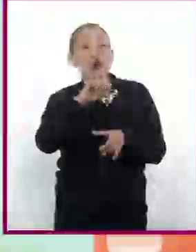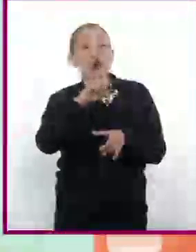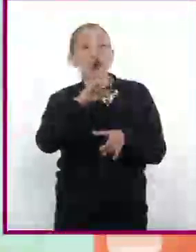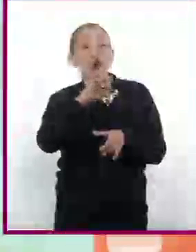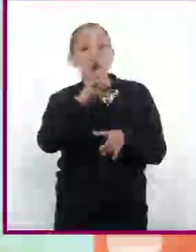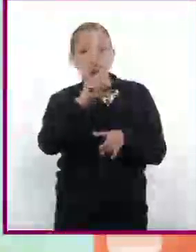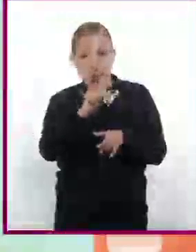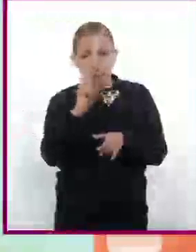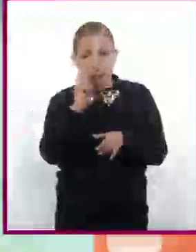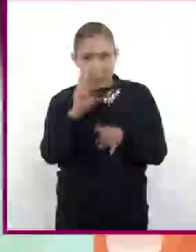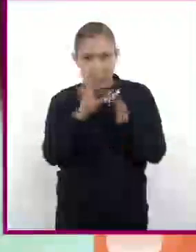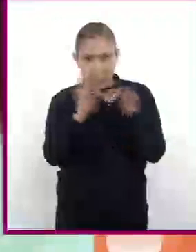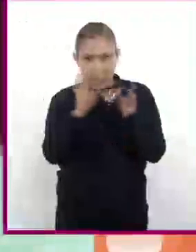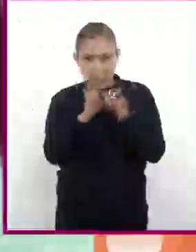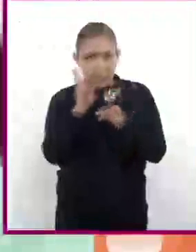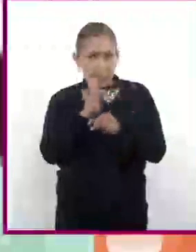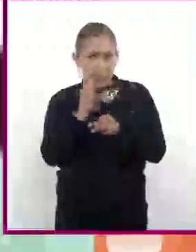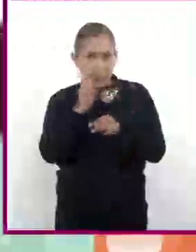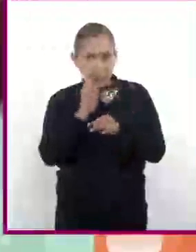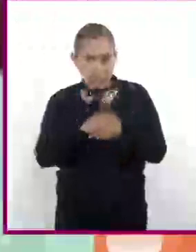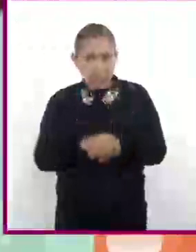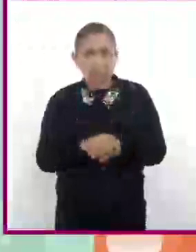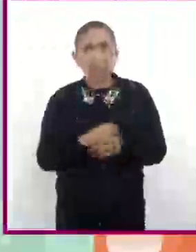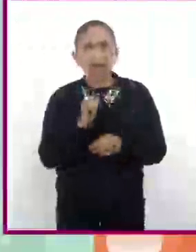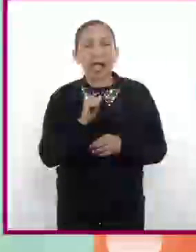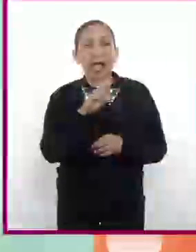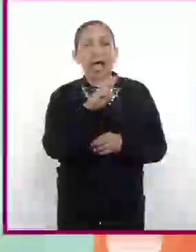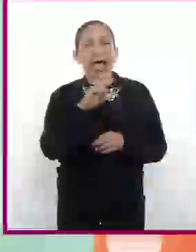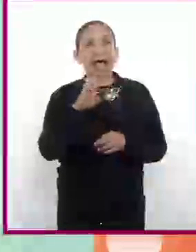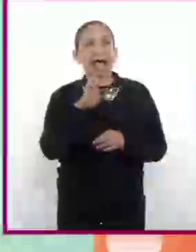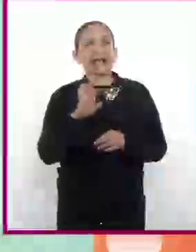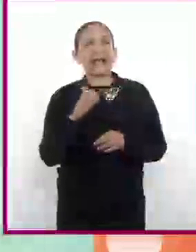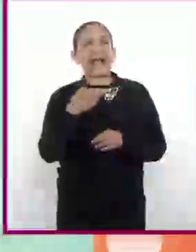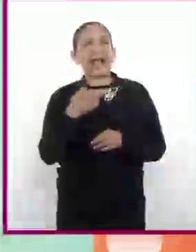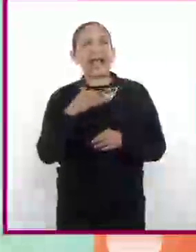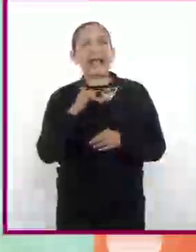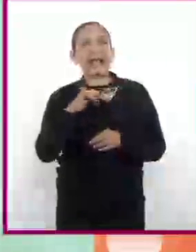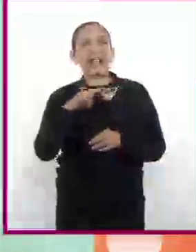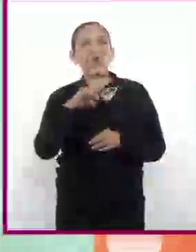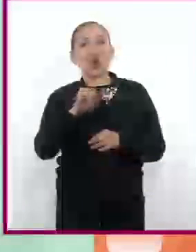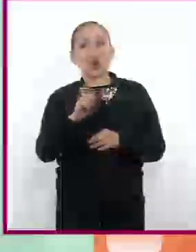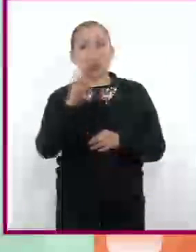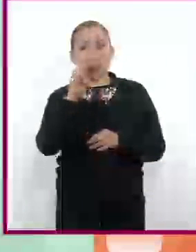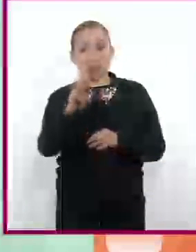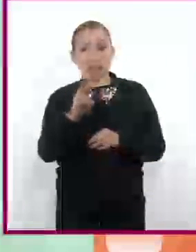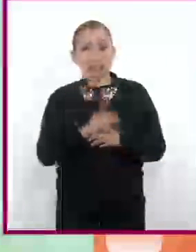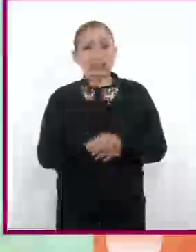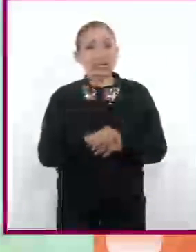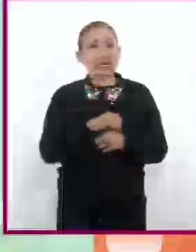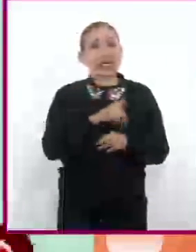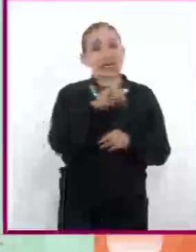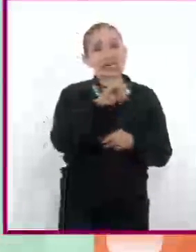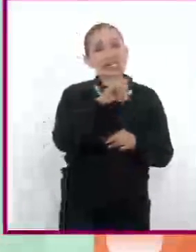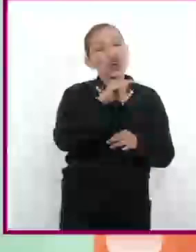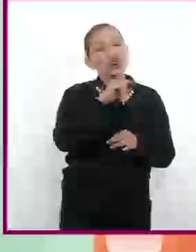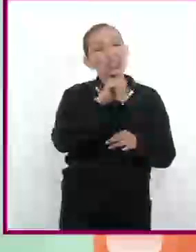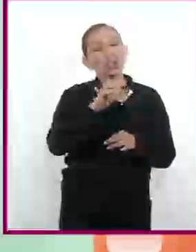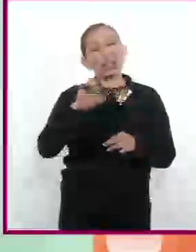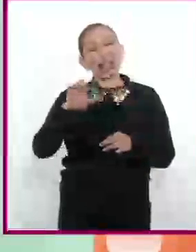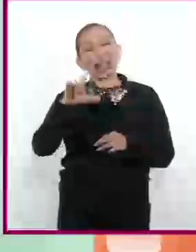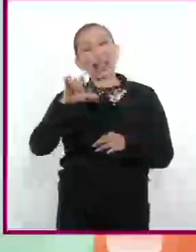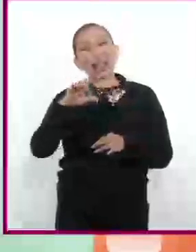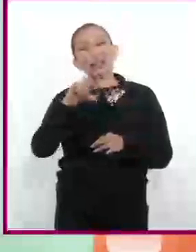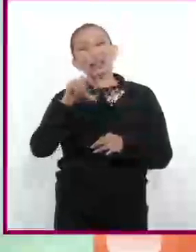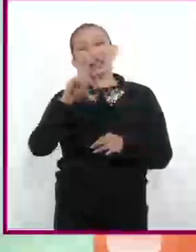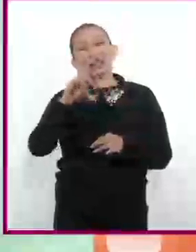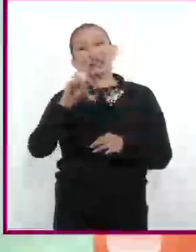Para explicar sus observaciones experimentales, Arrhenius postuló la teoría de la disociación electrolítica, que consiste en